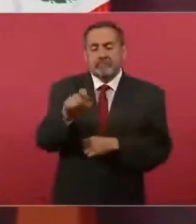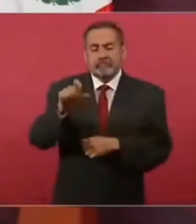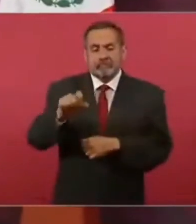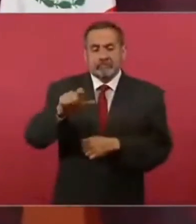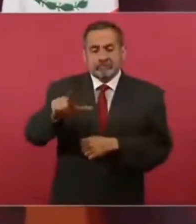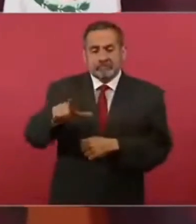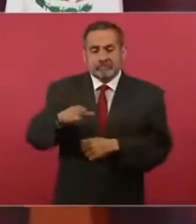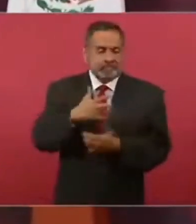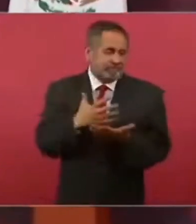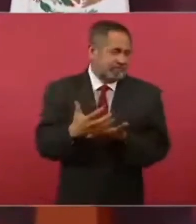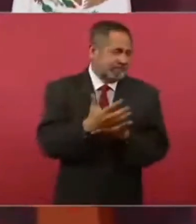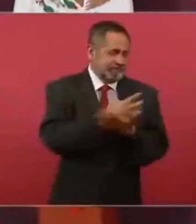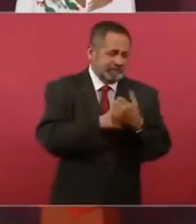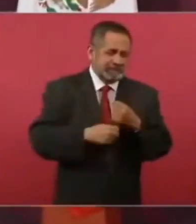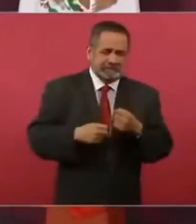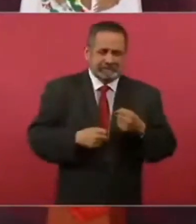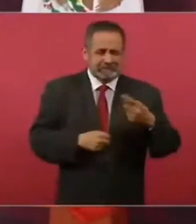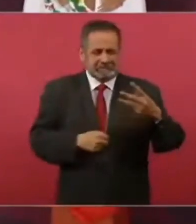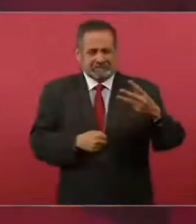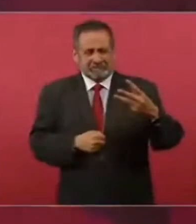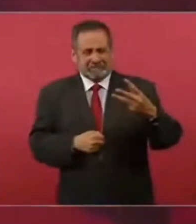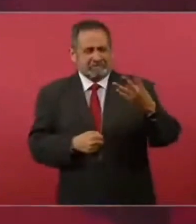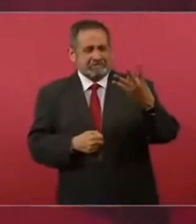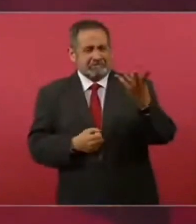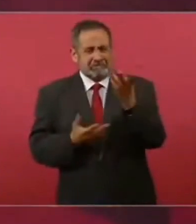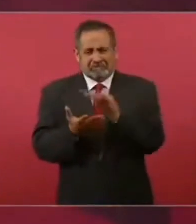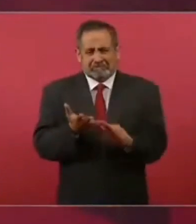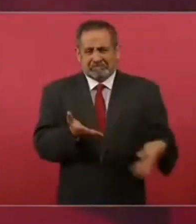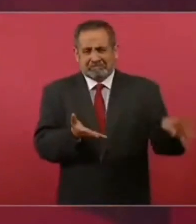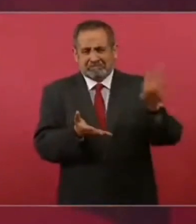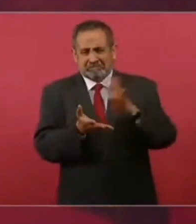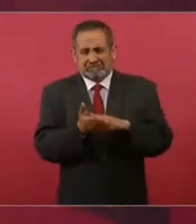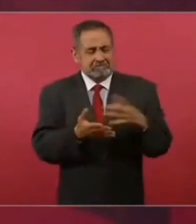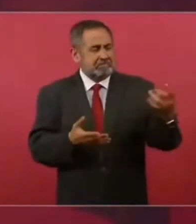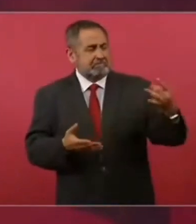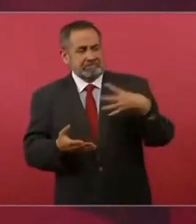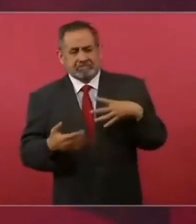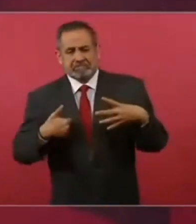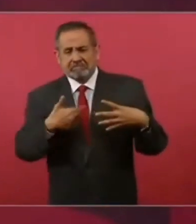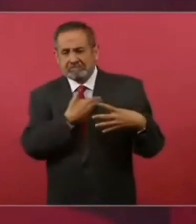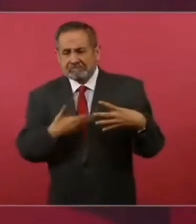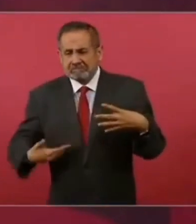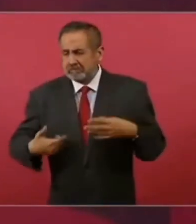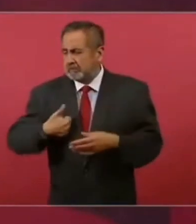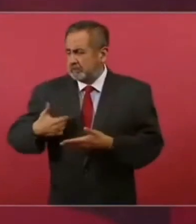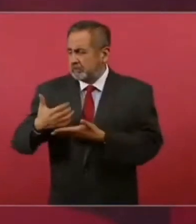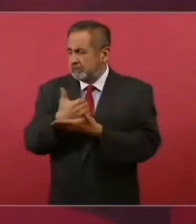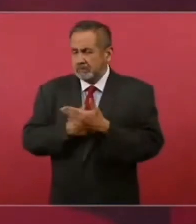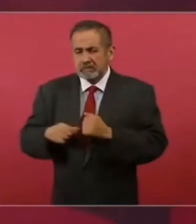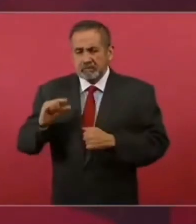porque ganan tres y hasta cuatro veces más que el presidente